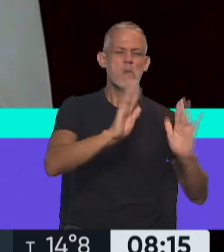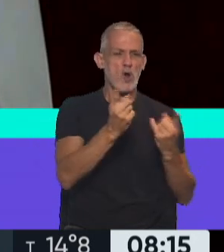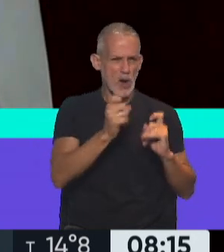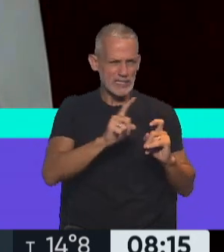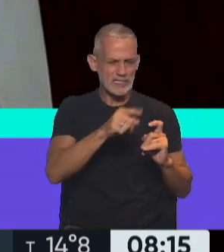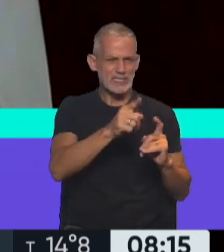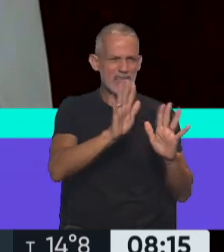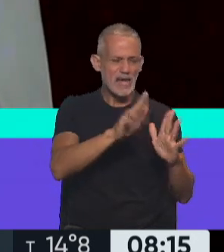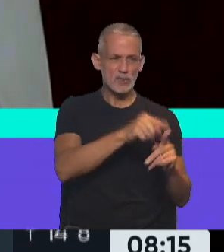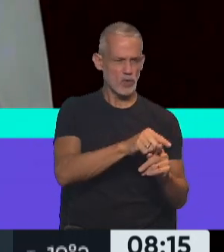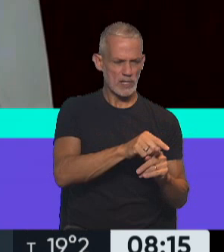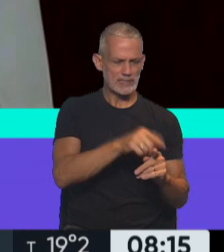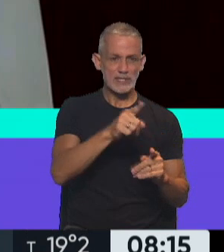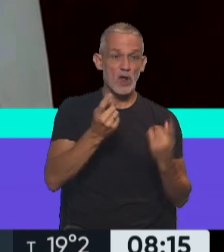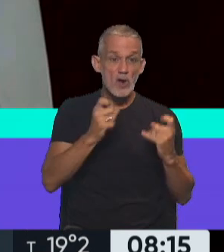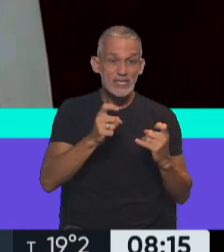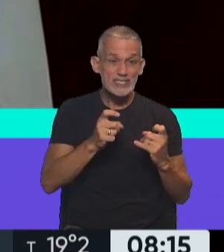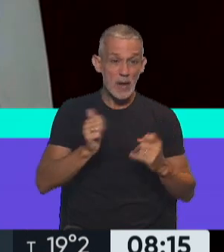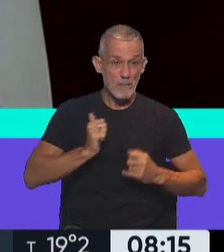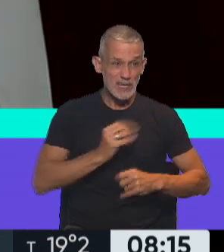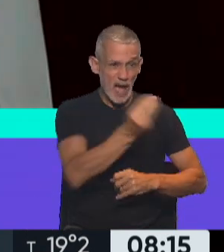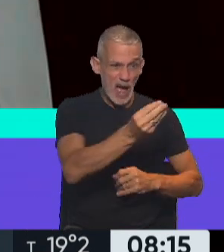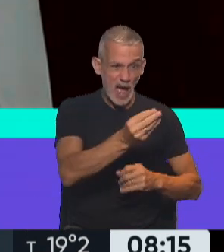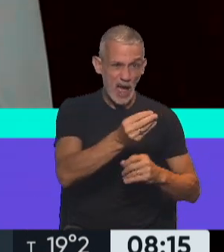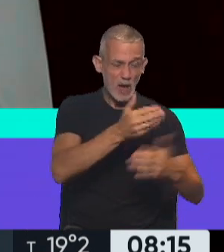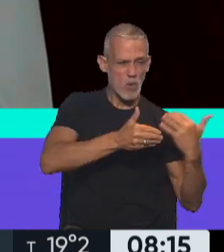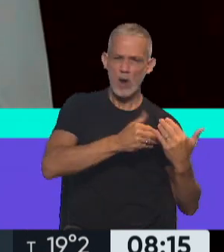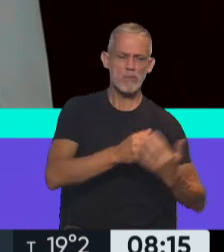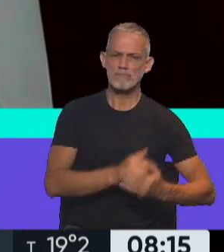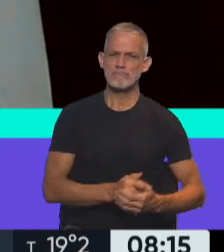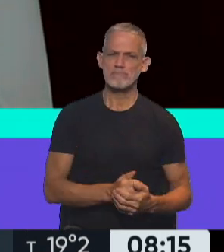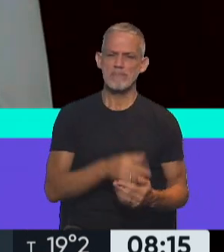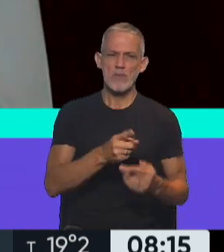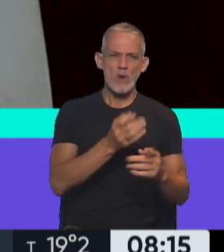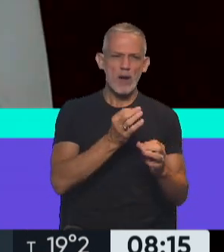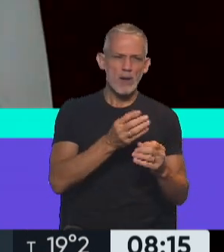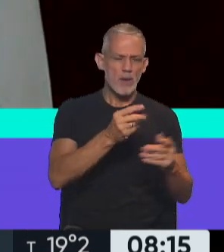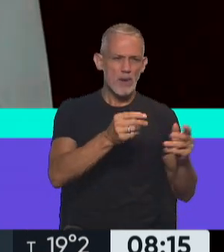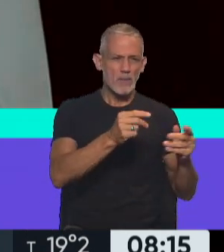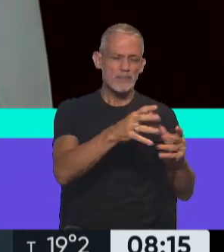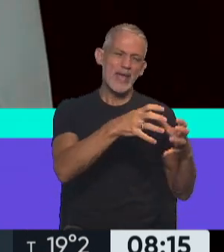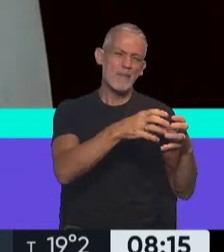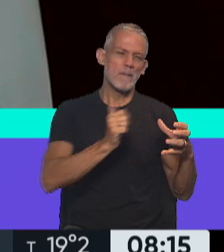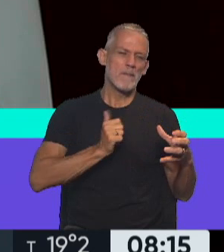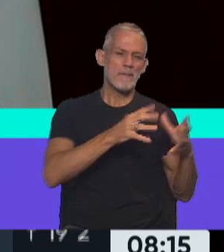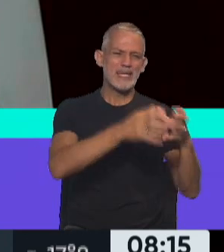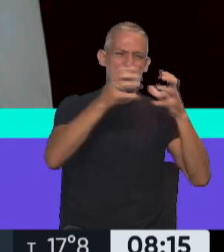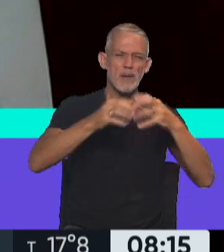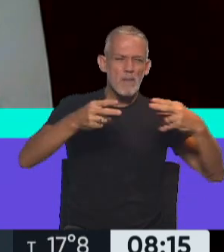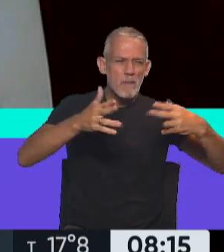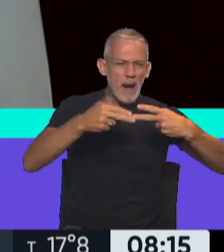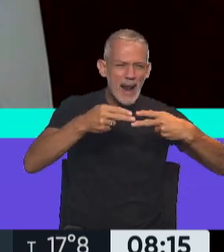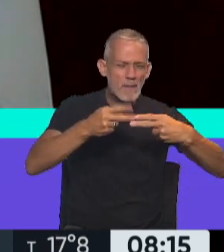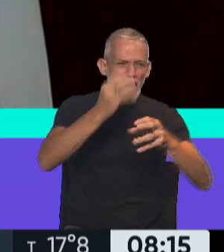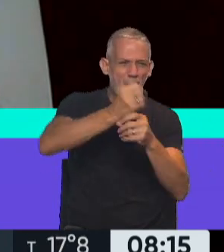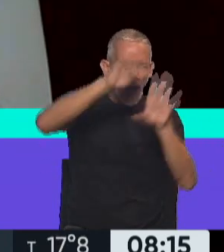necesario. Ahora ya no es necesario llevar militares a educarlos en Panamá, en la Escuela de las